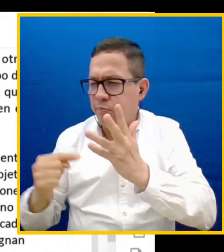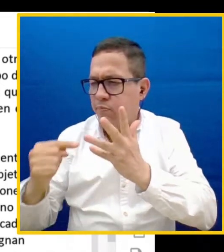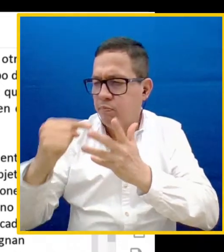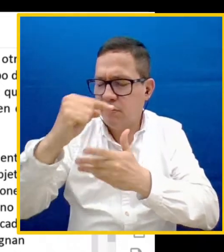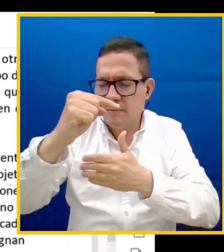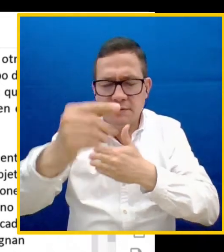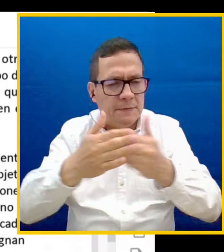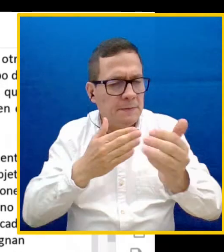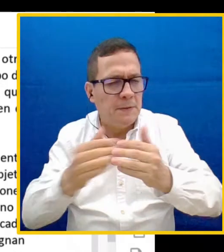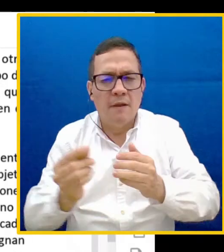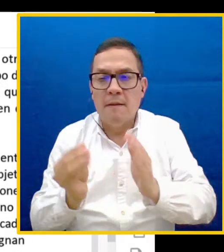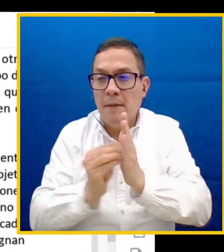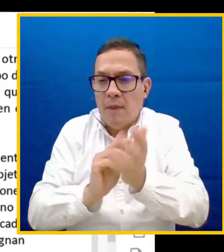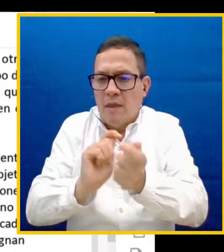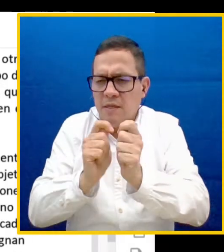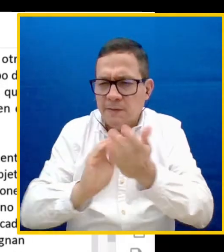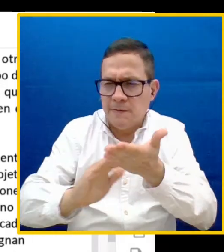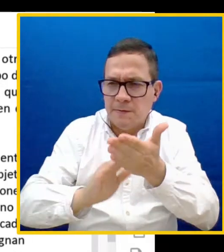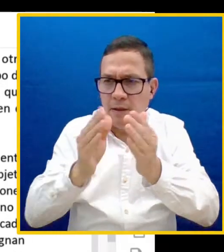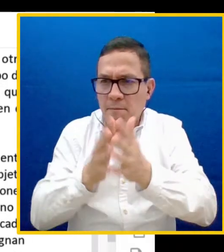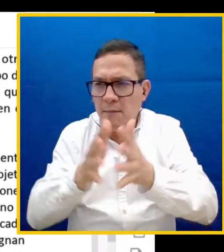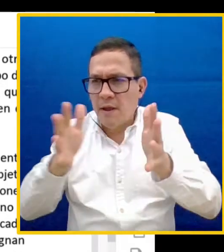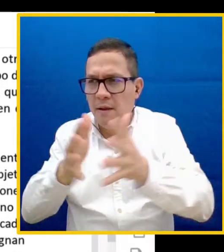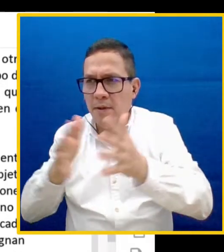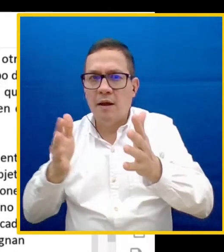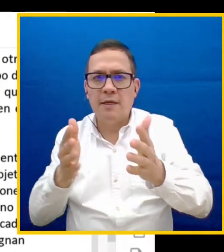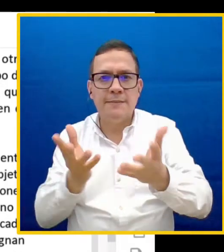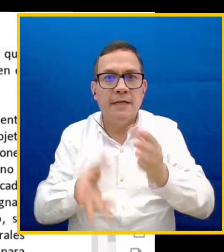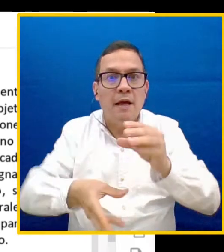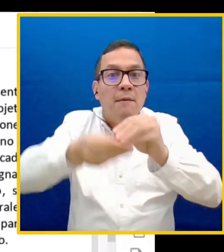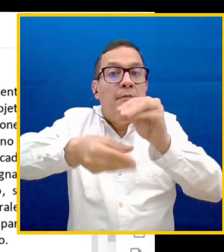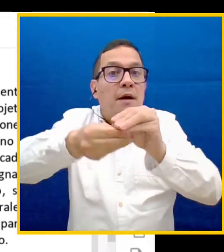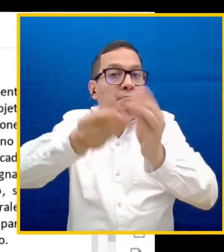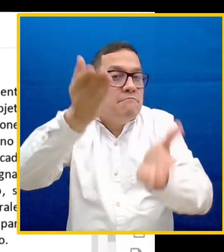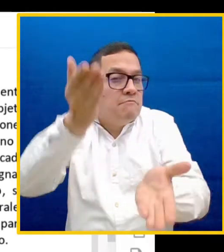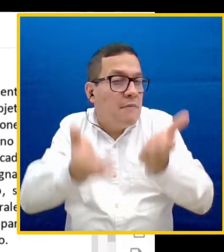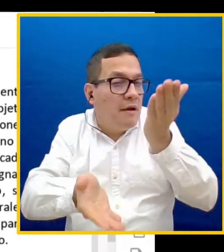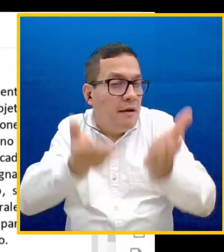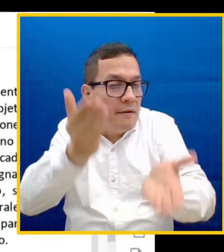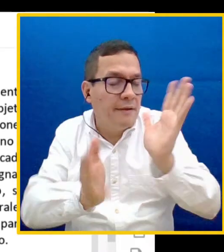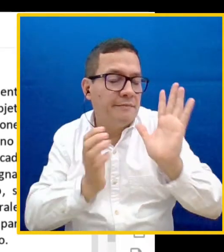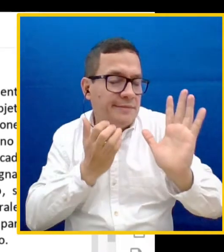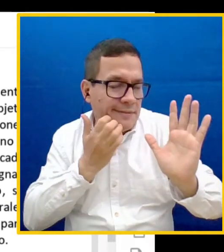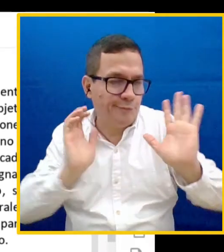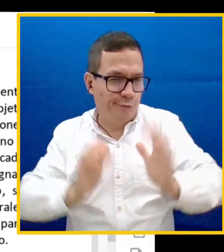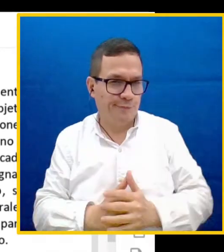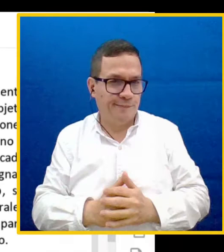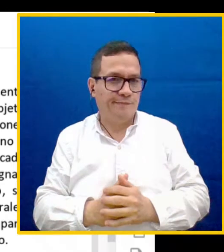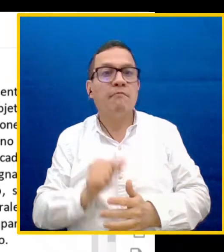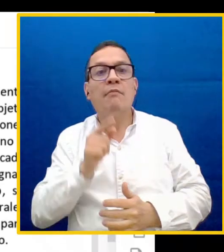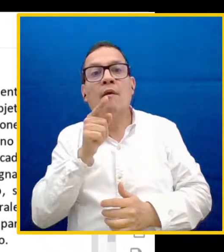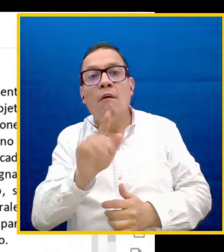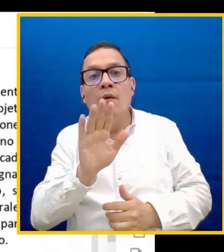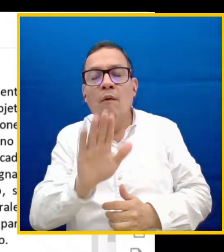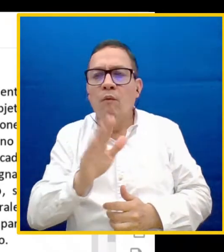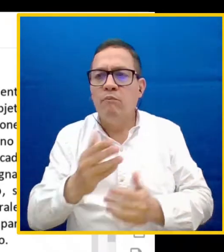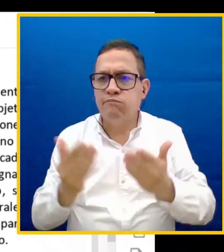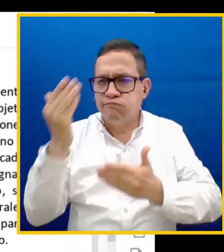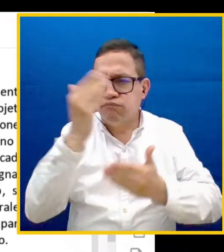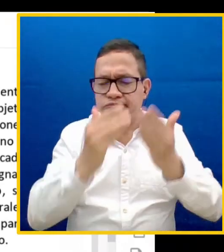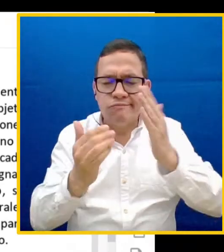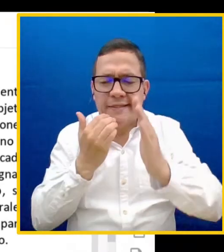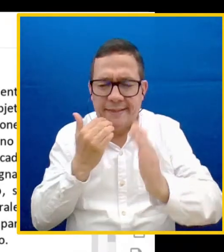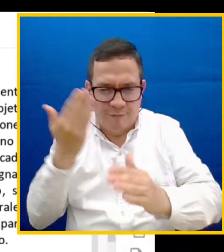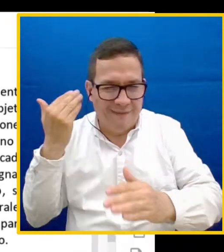veces que resulte necesario, agregando variables, por ejemplo. En el caso del estudio sobre el sistema educativo